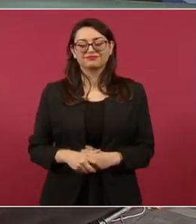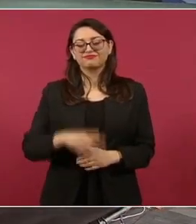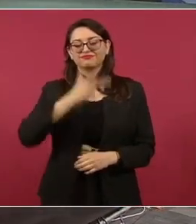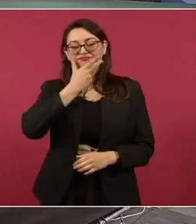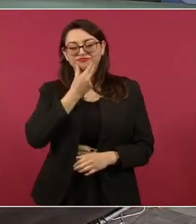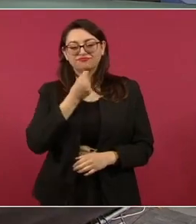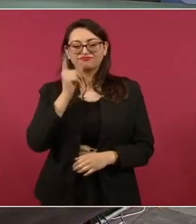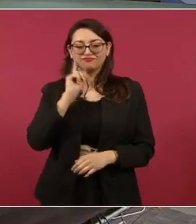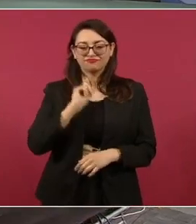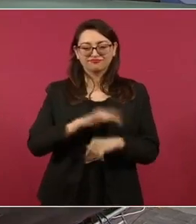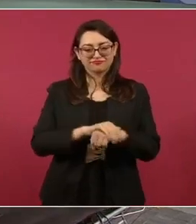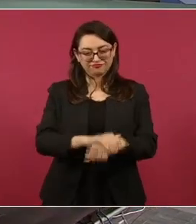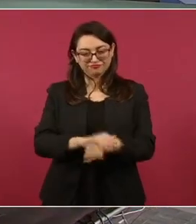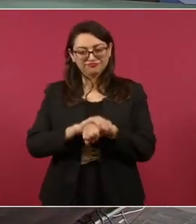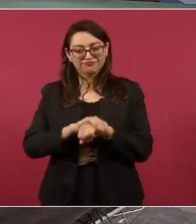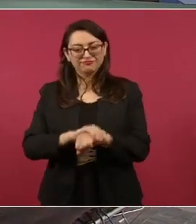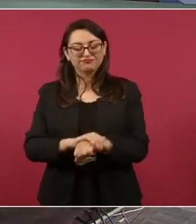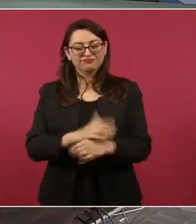amigos,